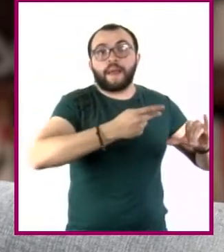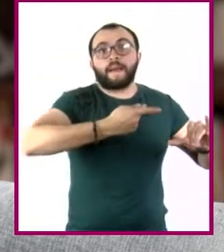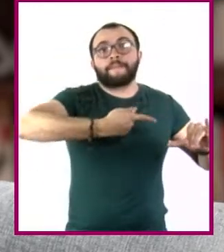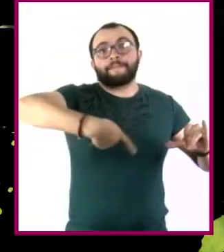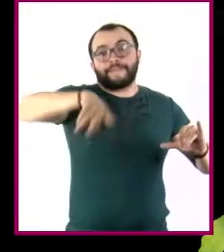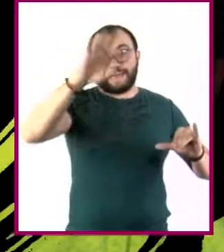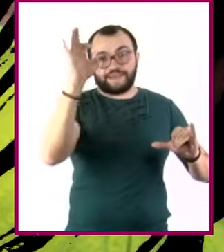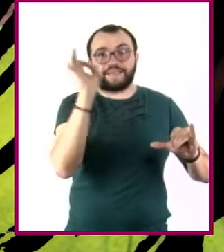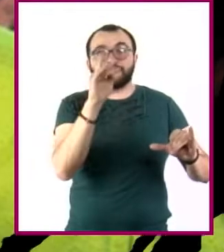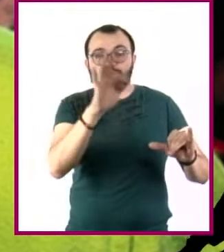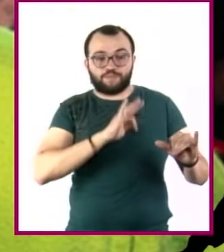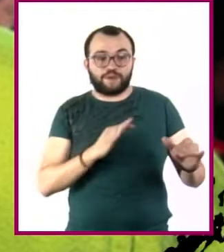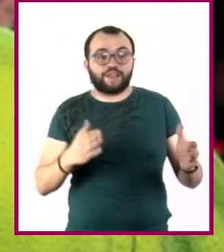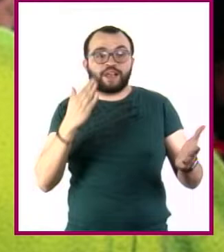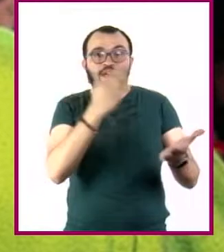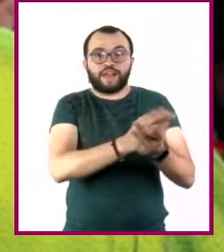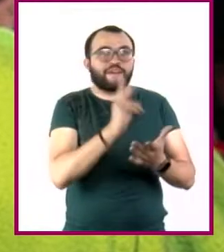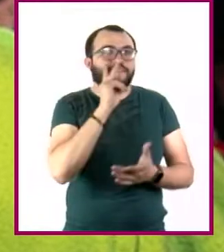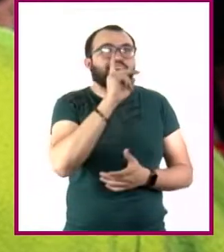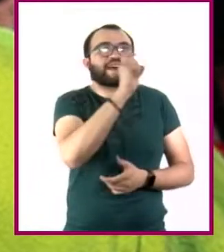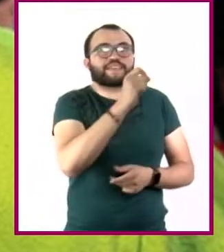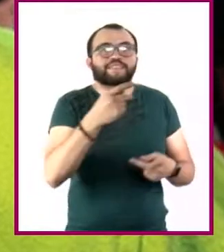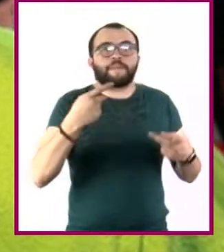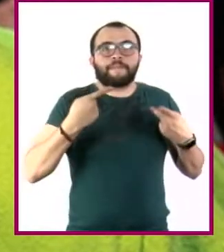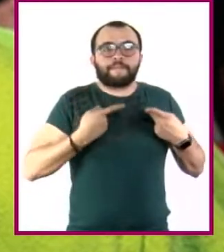ese personaje. Paul Saloon.